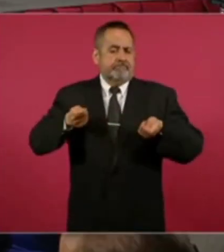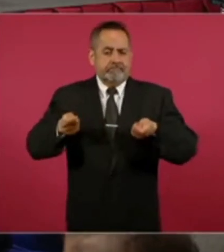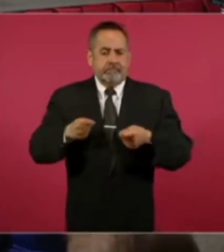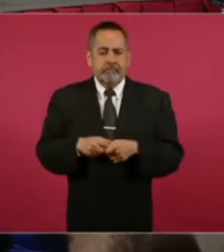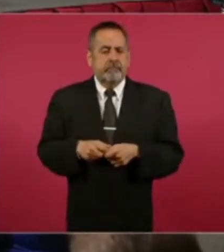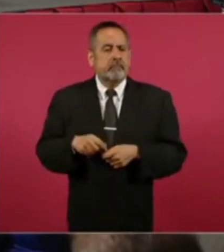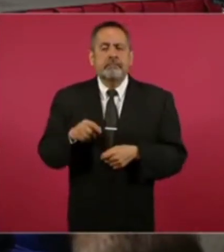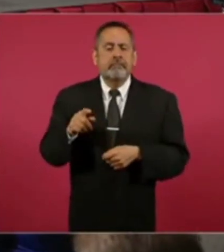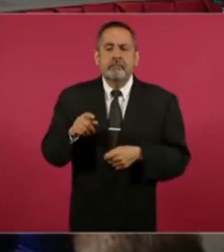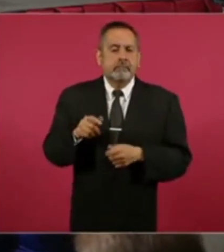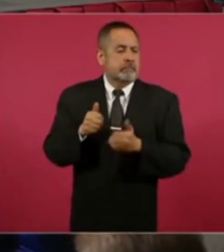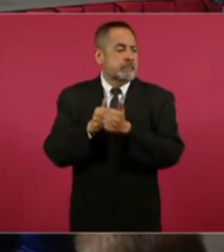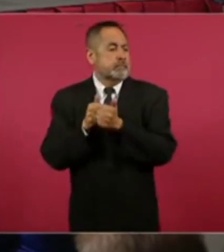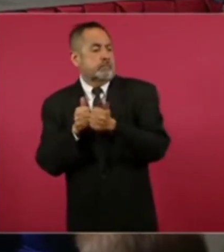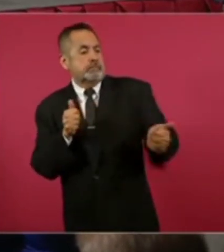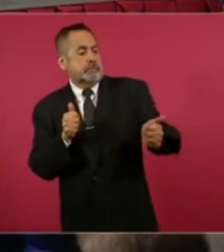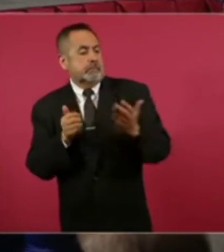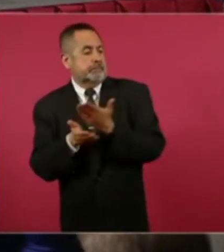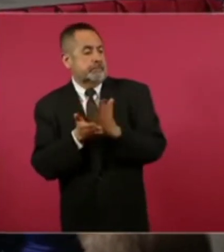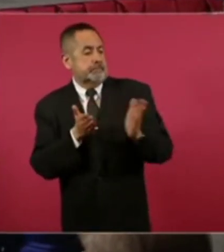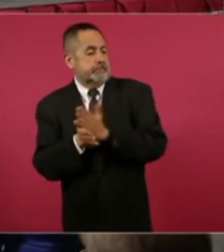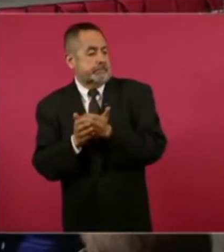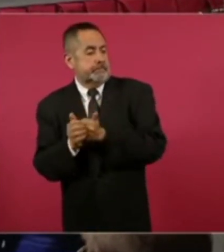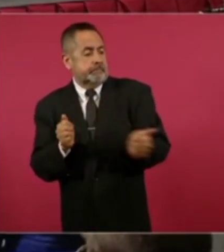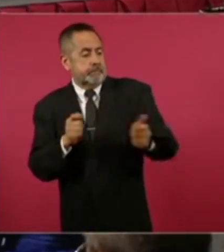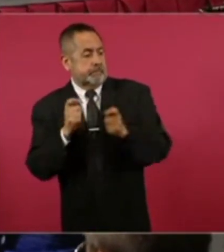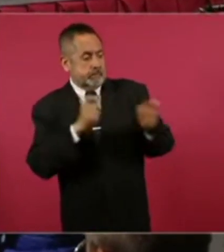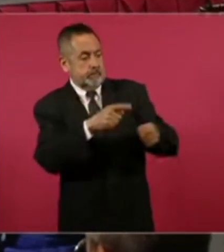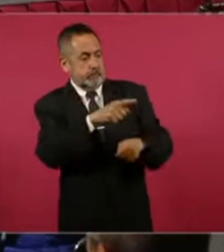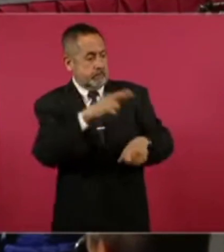no un órgano autónomo